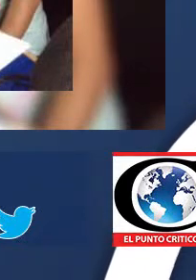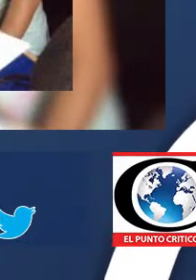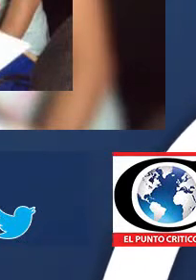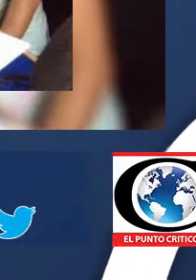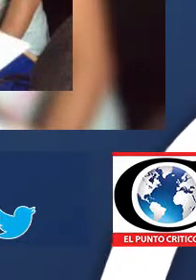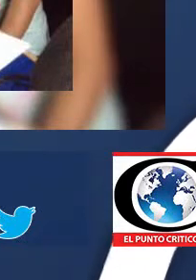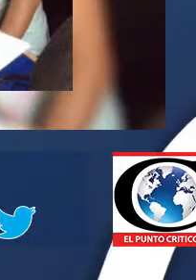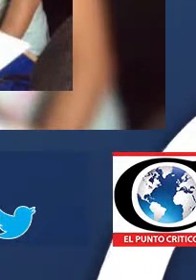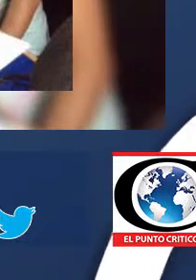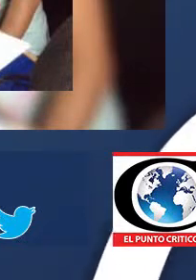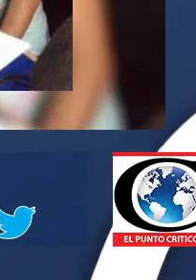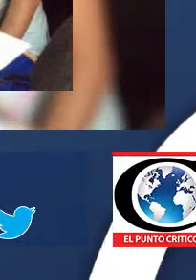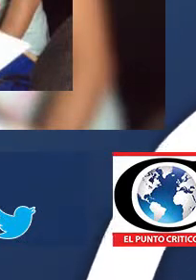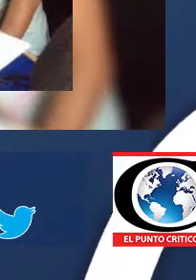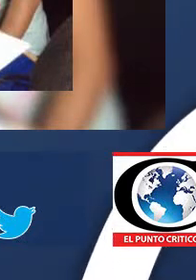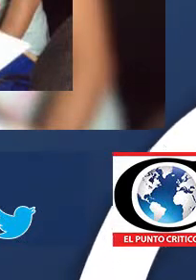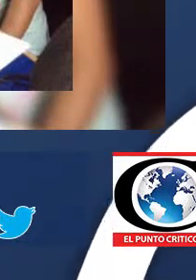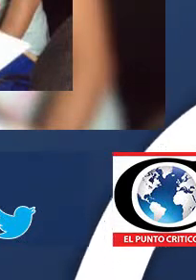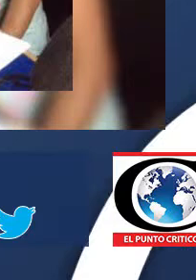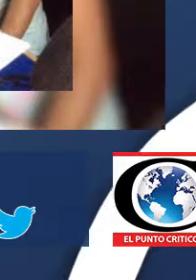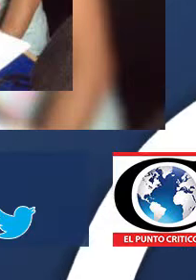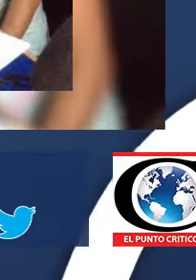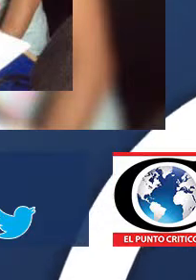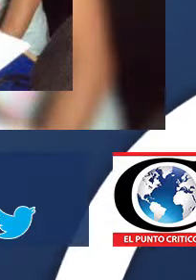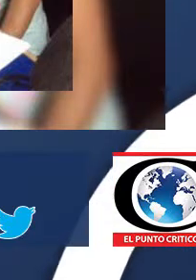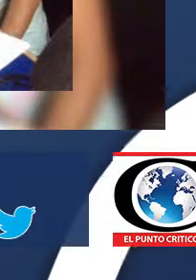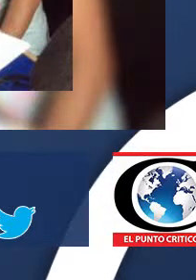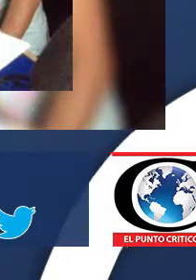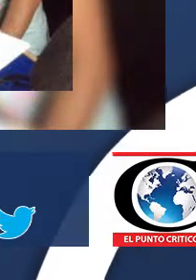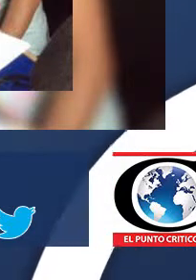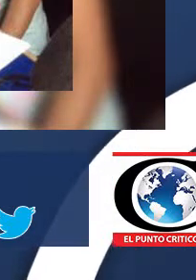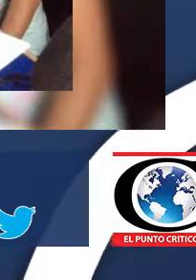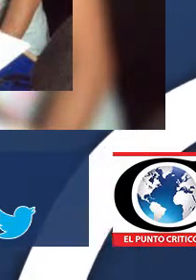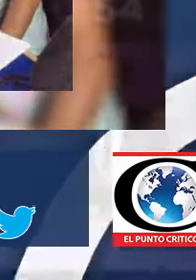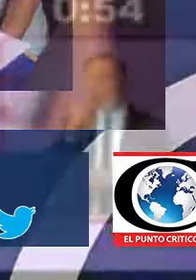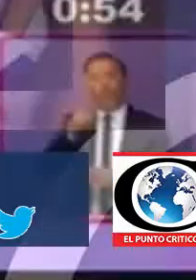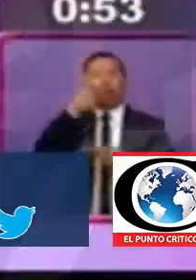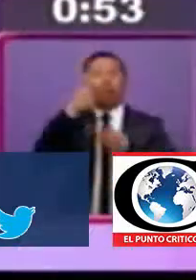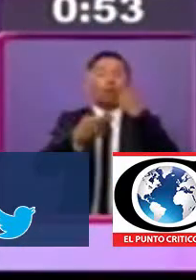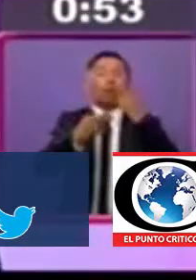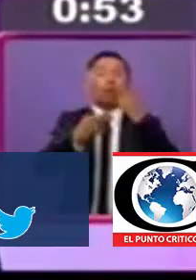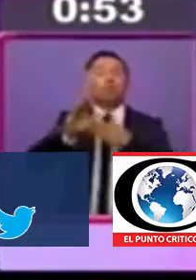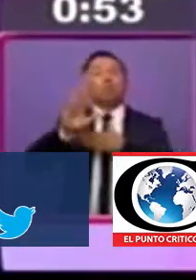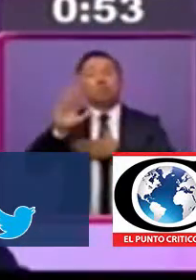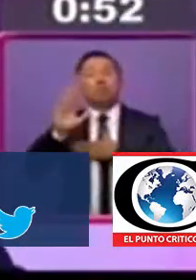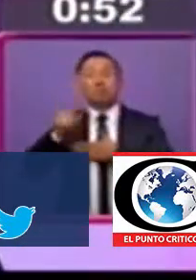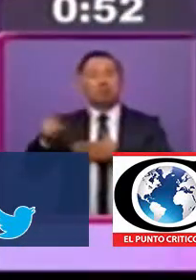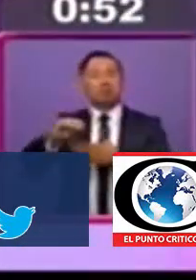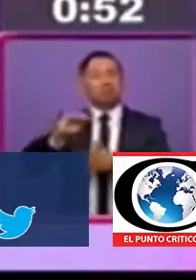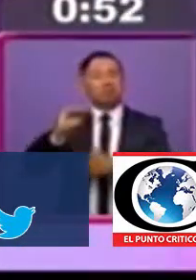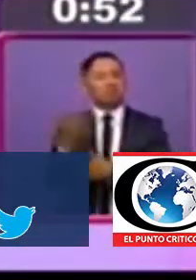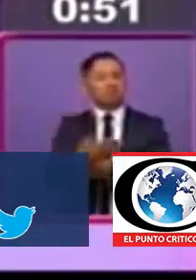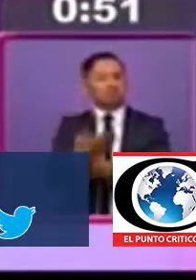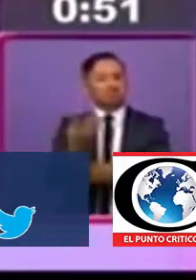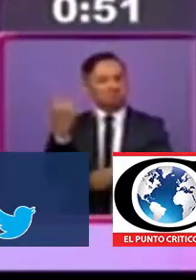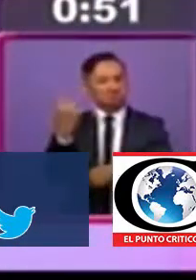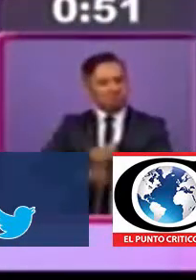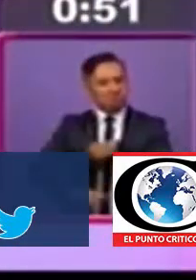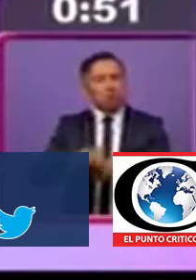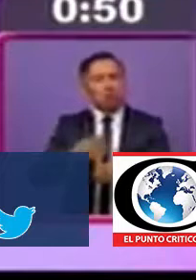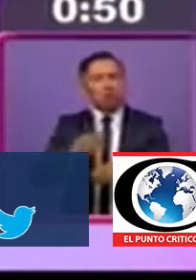Exactamente, Eduardo. Sí, adelante, Gaby. Exactamente, Eduardo, como tú lo acabas de mencionar, pues es otra